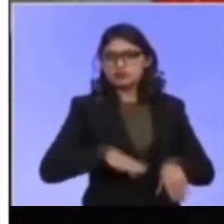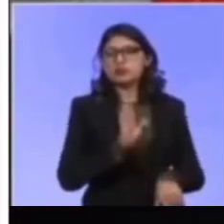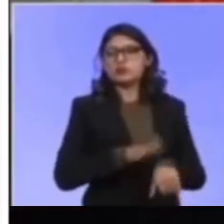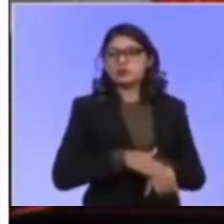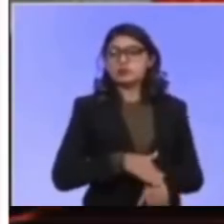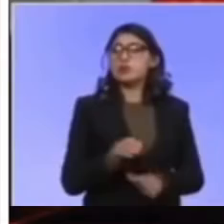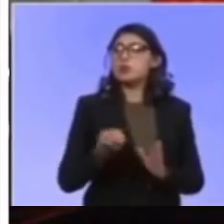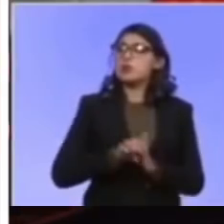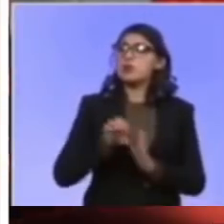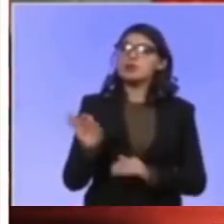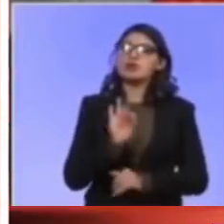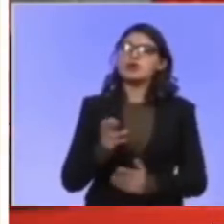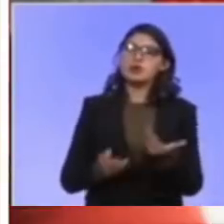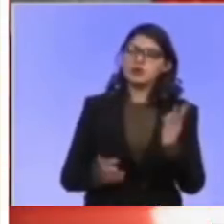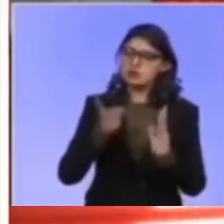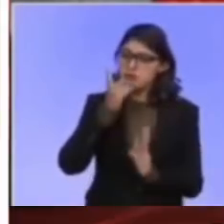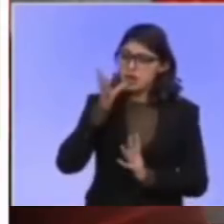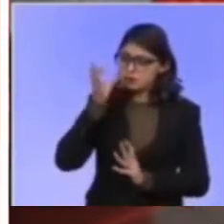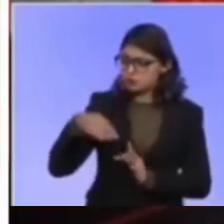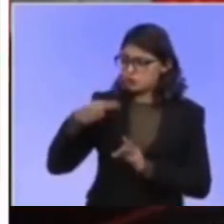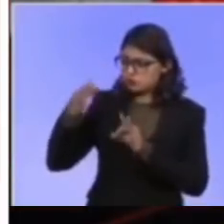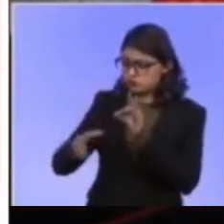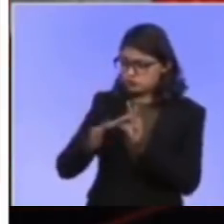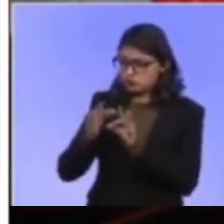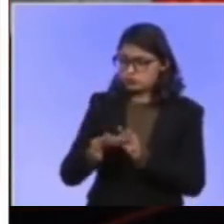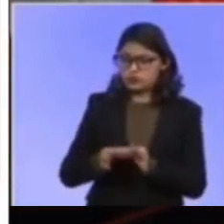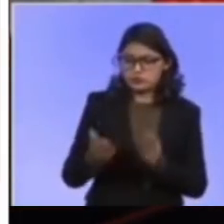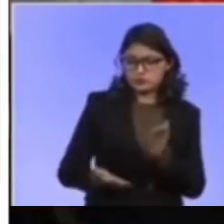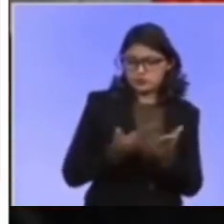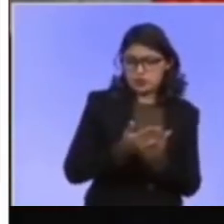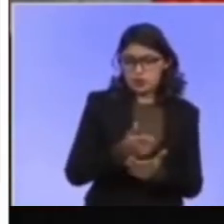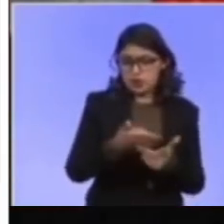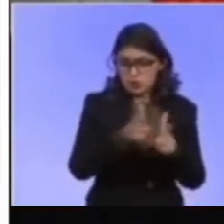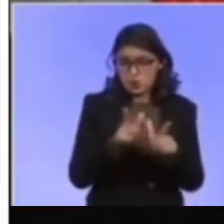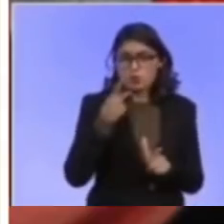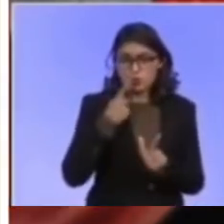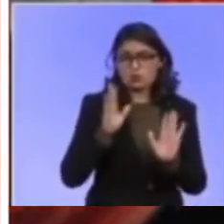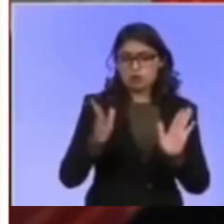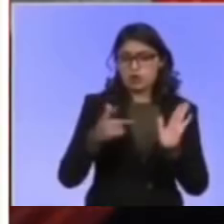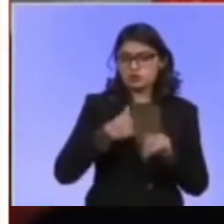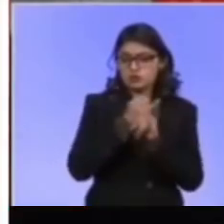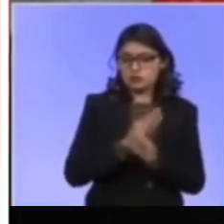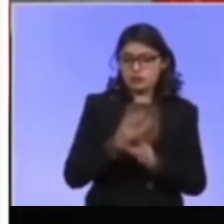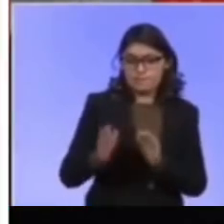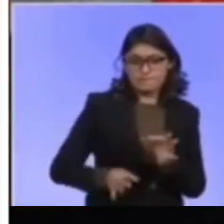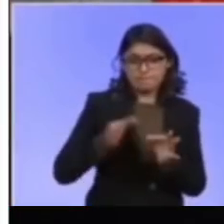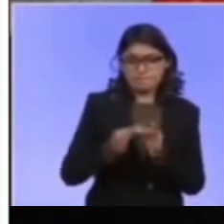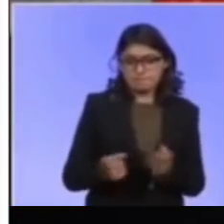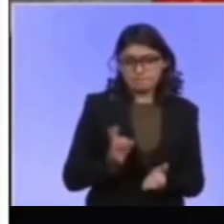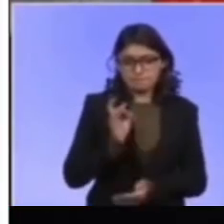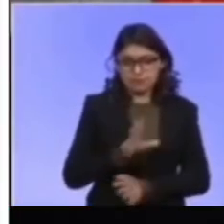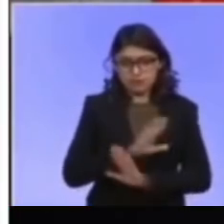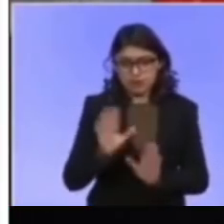como unos árbitros vendidos que están jugando a favor de esa coalición porque estos señores